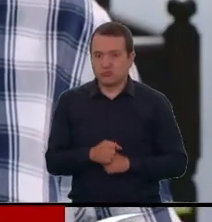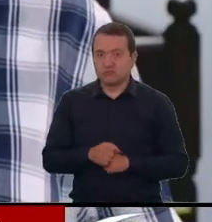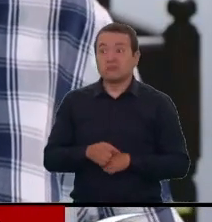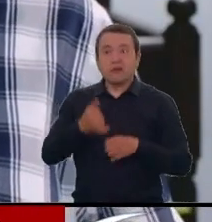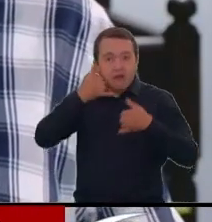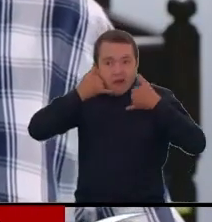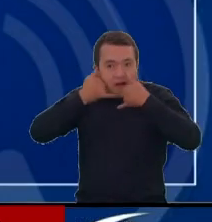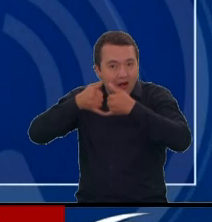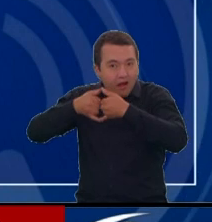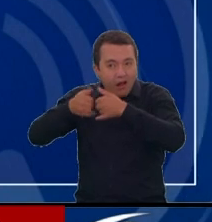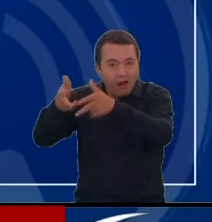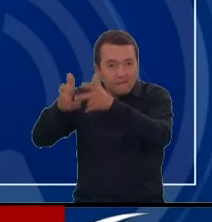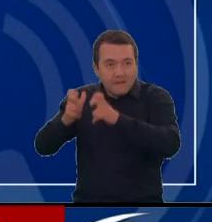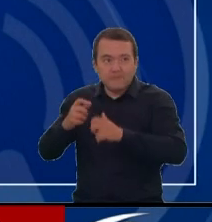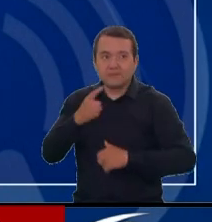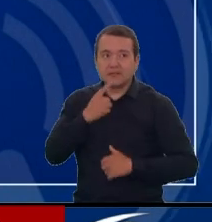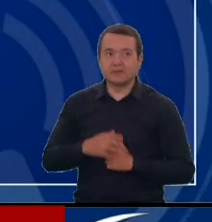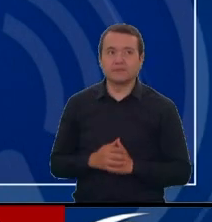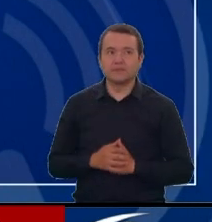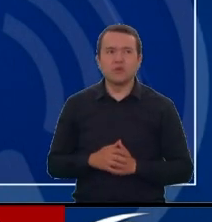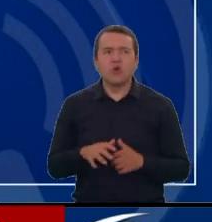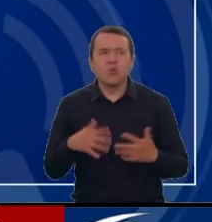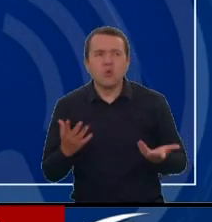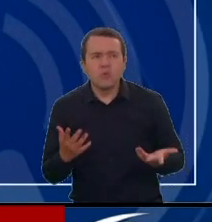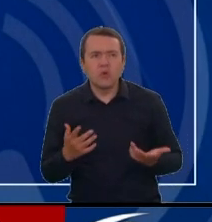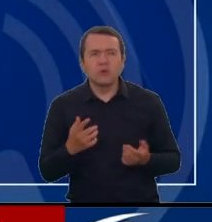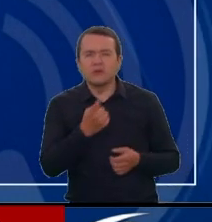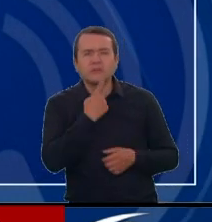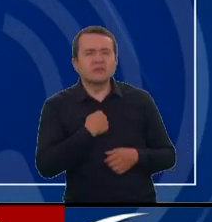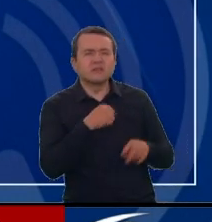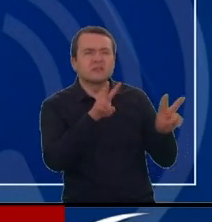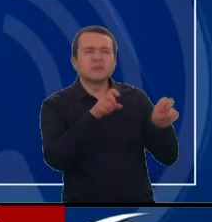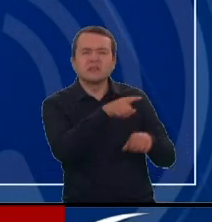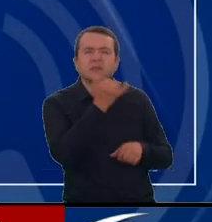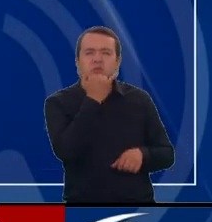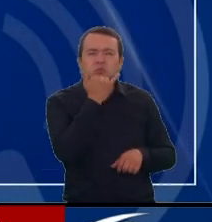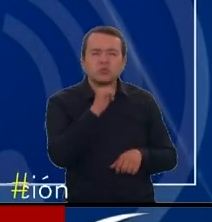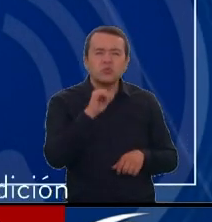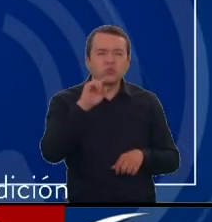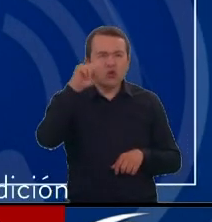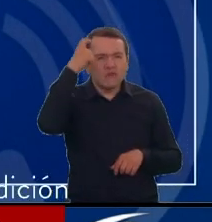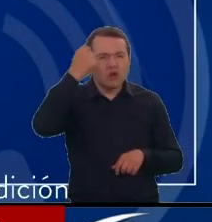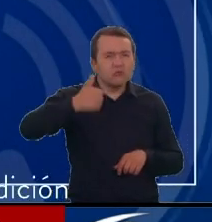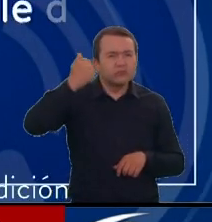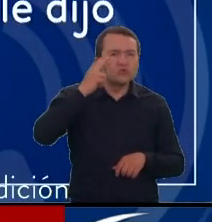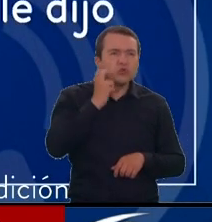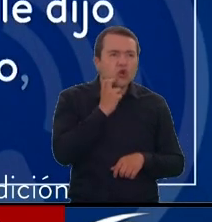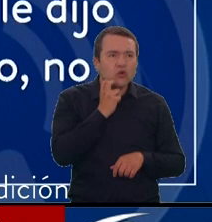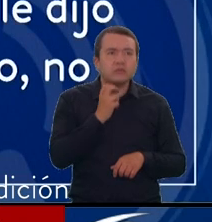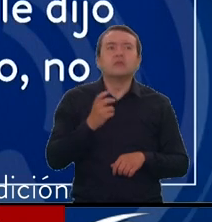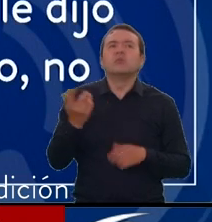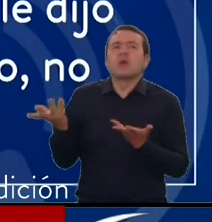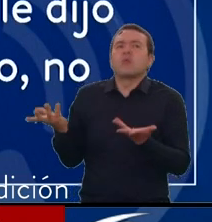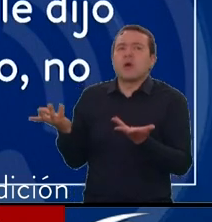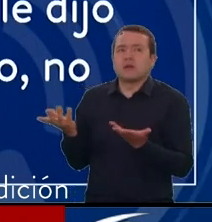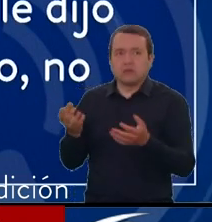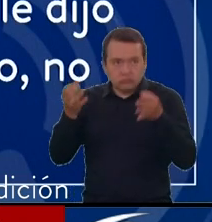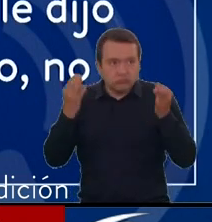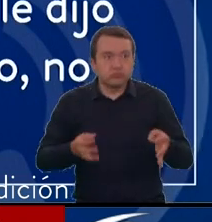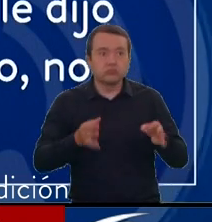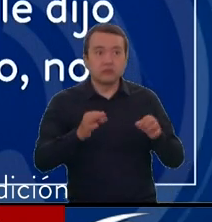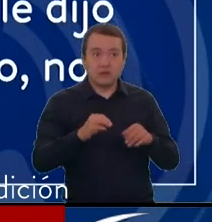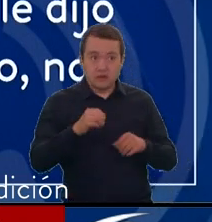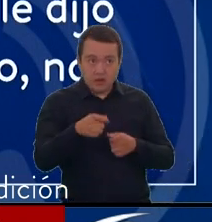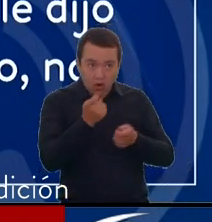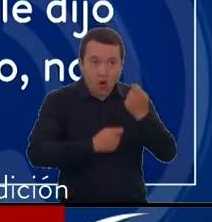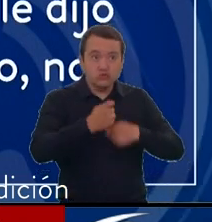Carlos Martínez. ¿Cómo se cuenta con el gobernador del Chocó? ¿Pero cuál cuento? ¿Cuál? ¿Y si va a hacer un negocio? Que le digo, Mario, ¿qué va a hacer?